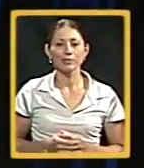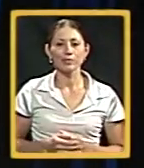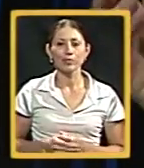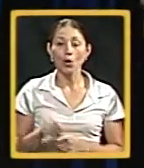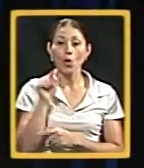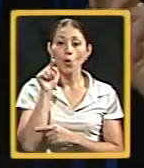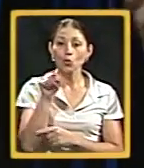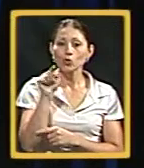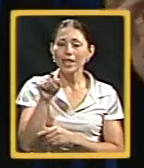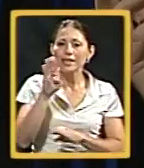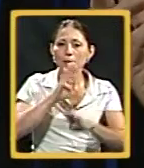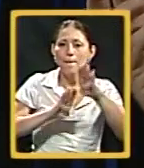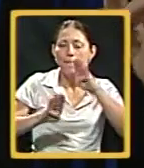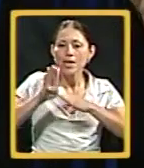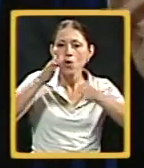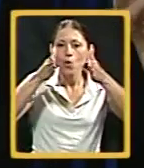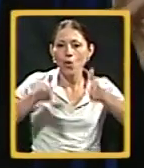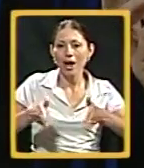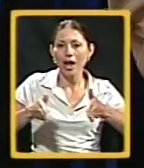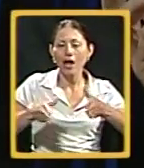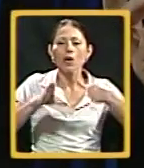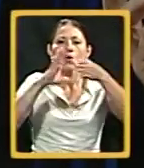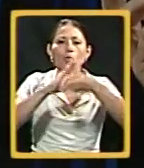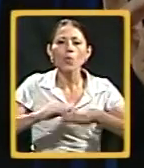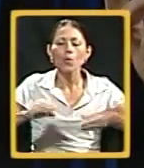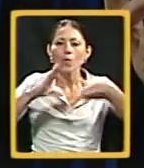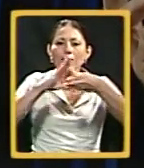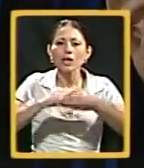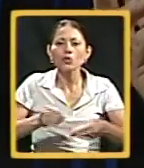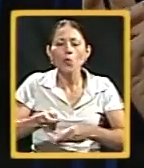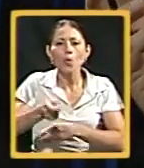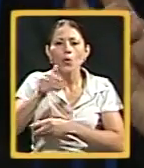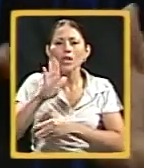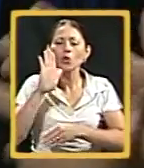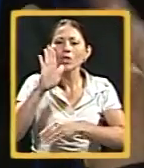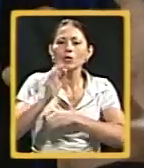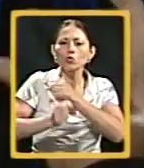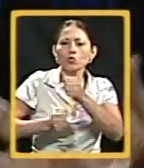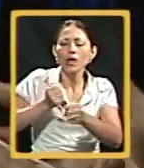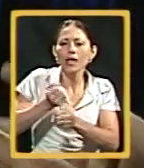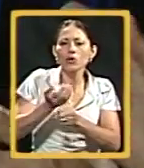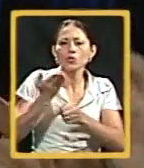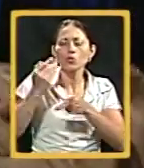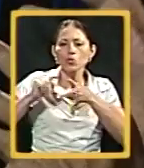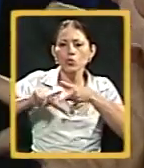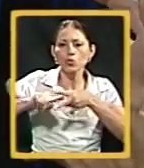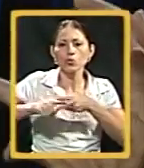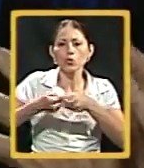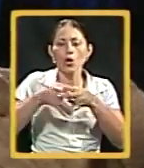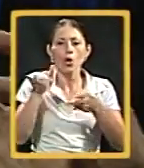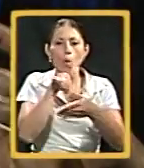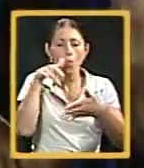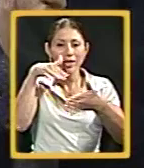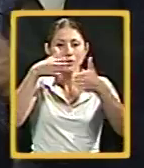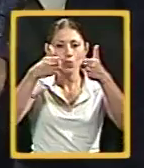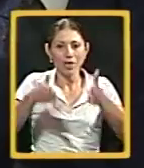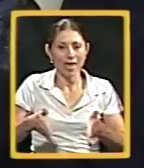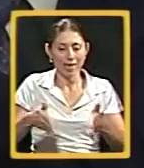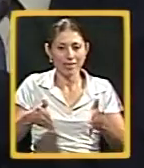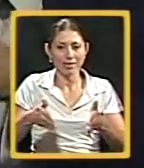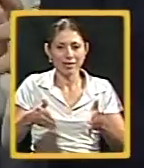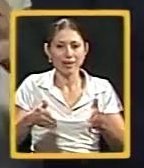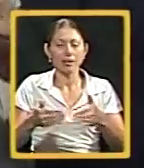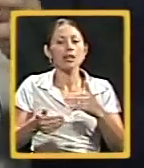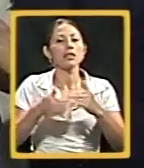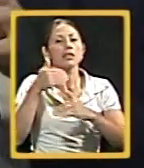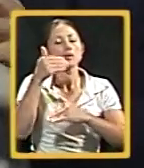Usted es bióloga, cuéntenos un poquito de sus años iniciales como estudiante, no como profesora, ni luego puede contarnos